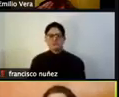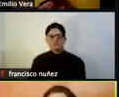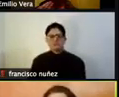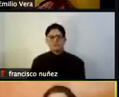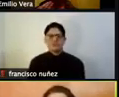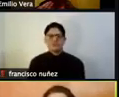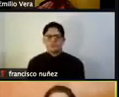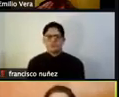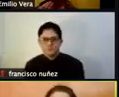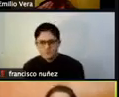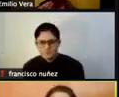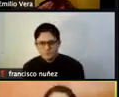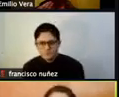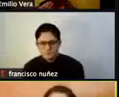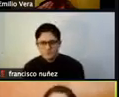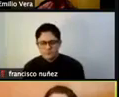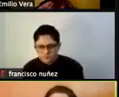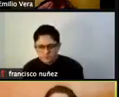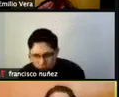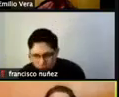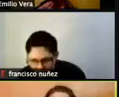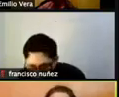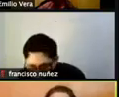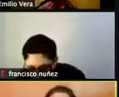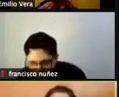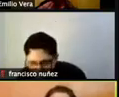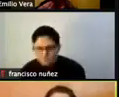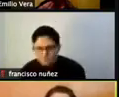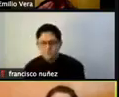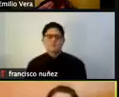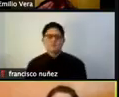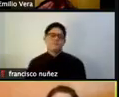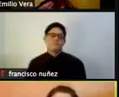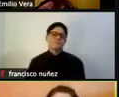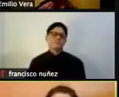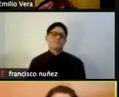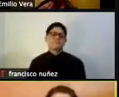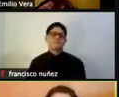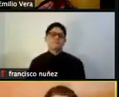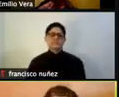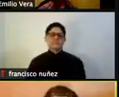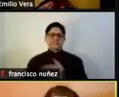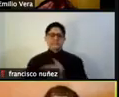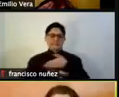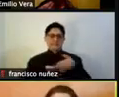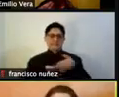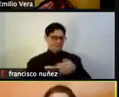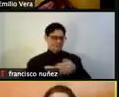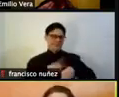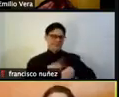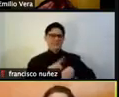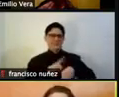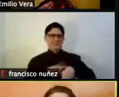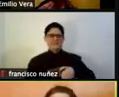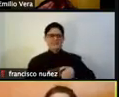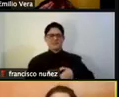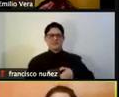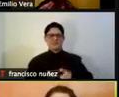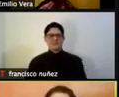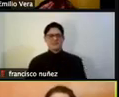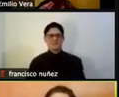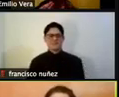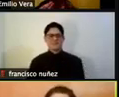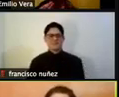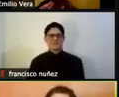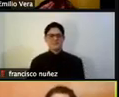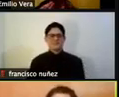ya si nos pasamos más en el tiempo, ya la energía del profesor se empieza a agotar, porque él ha